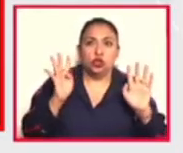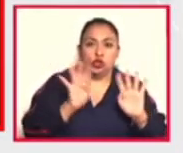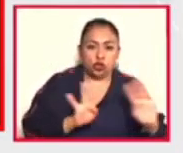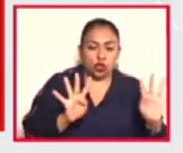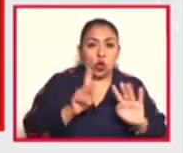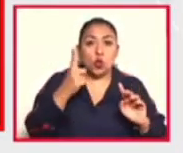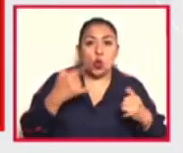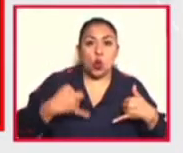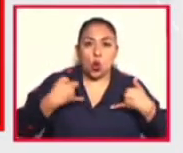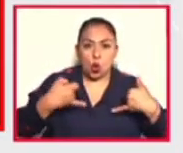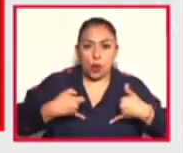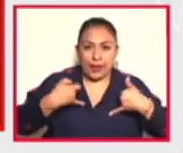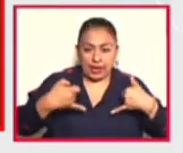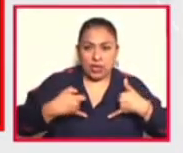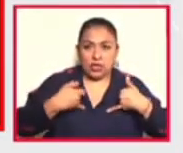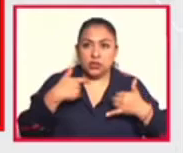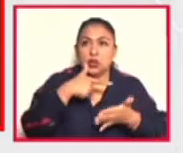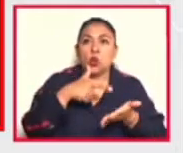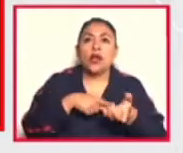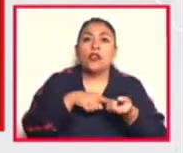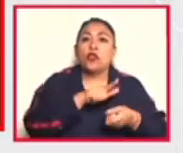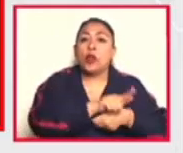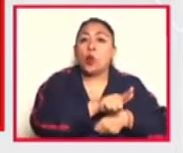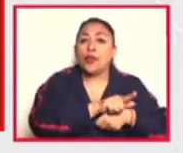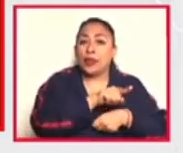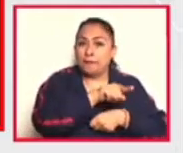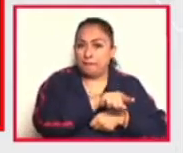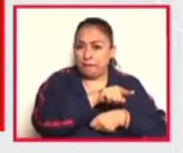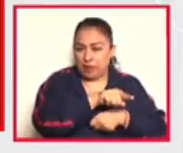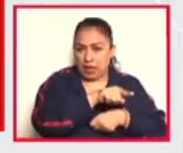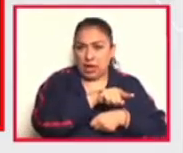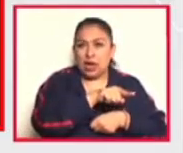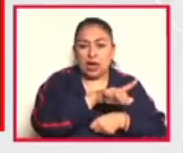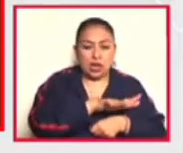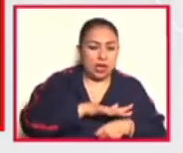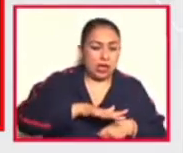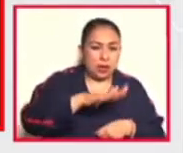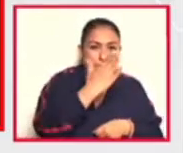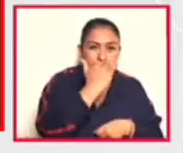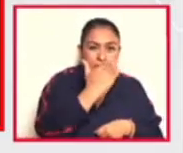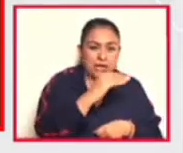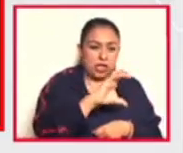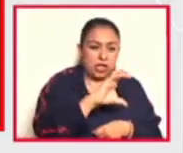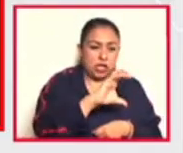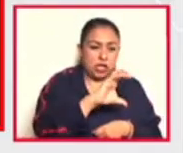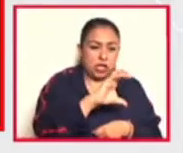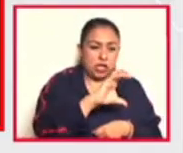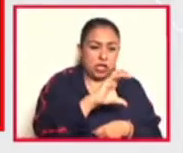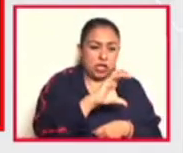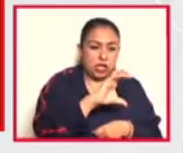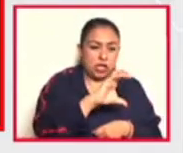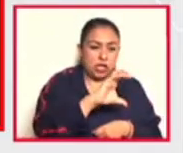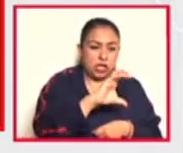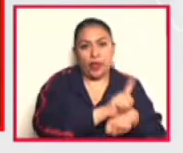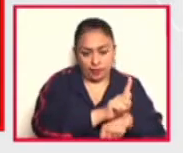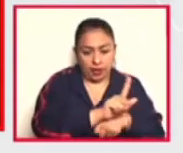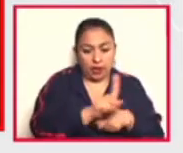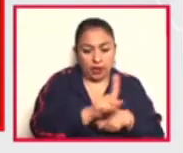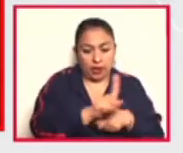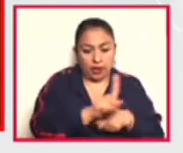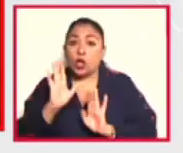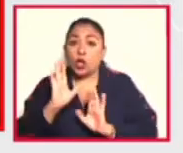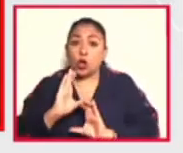jóvenes en la parte guatemalteca de la zona maya Chug en Guatemala y un coro en la parte